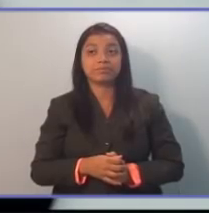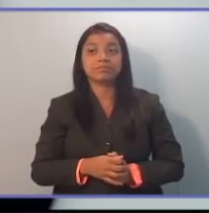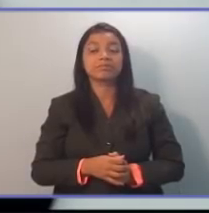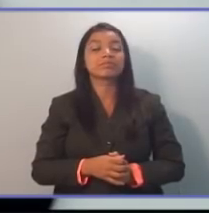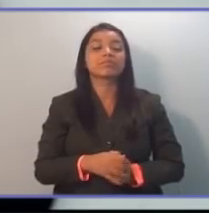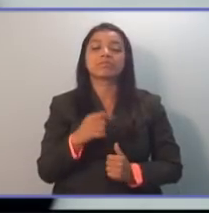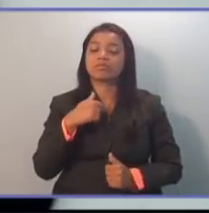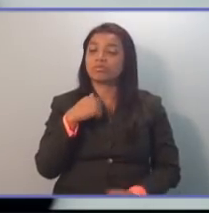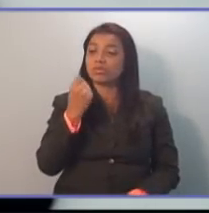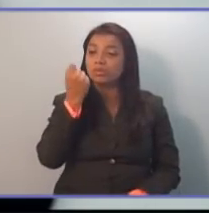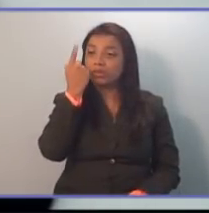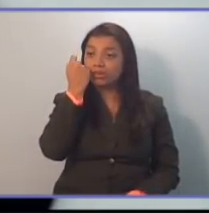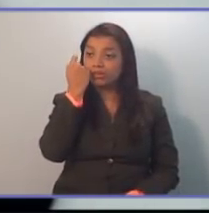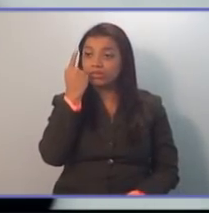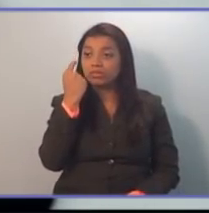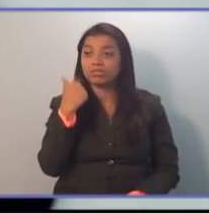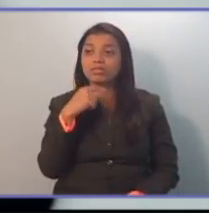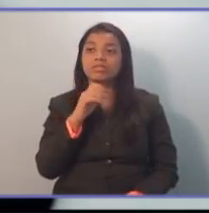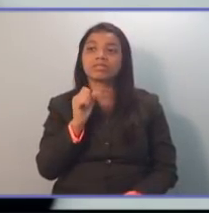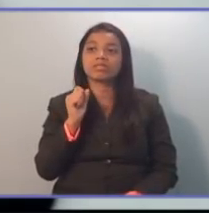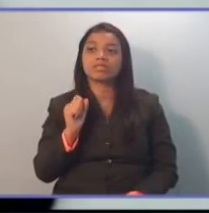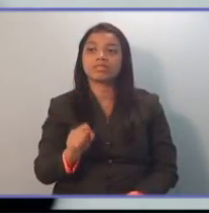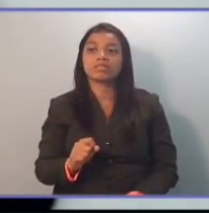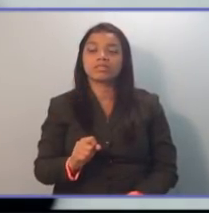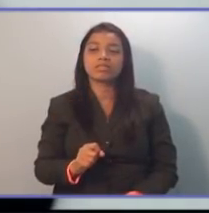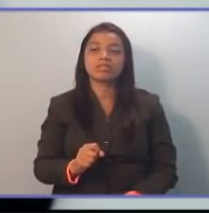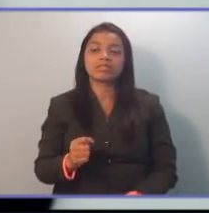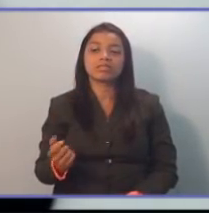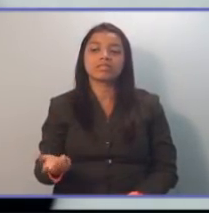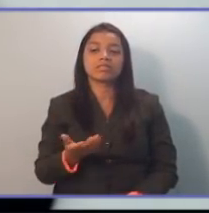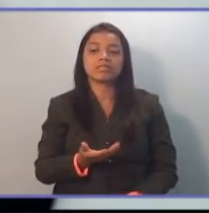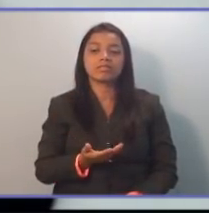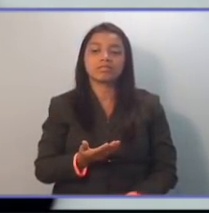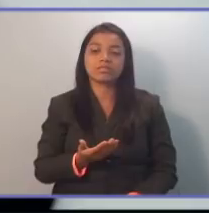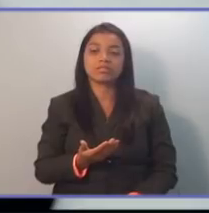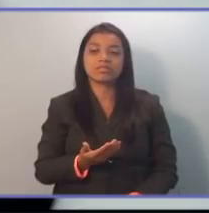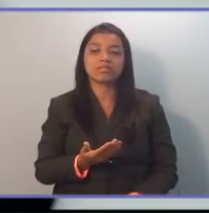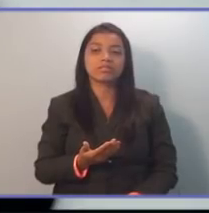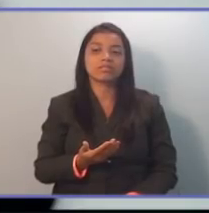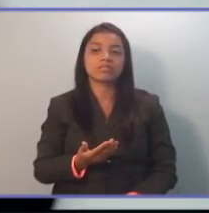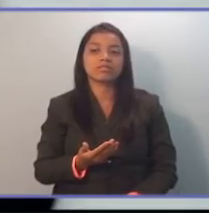Tengo entendido también que se hizo una exploración a nivel